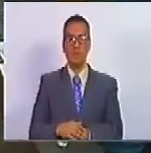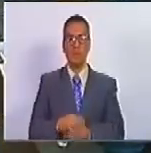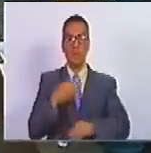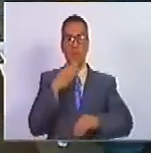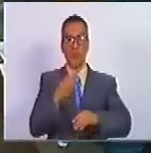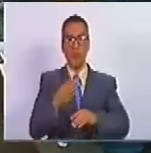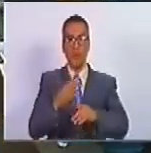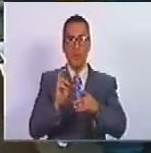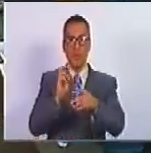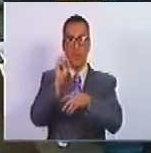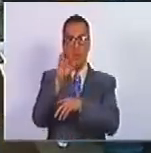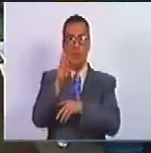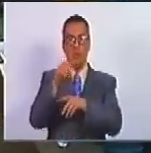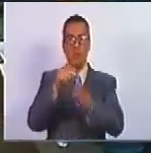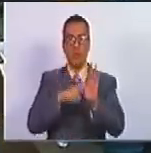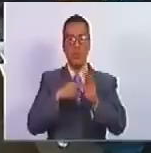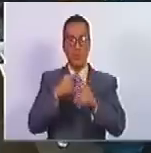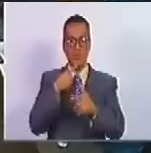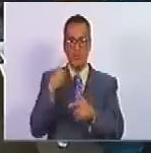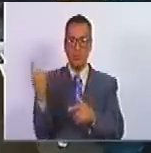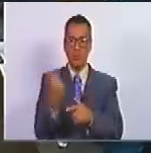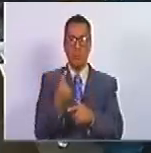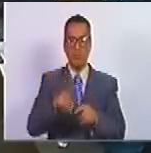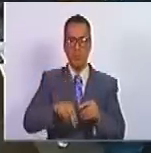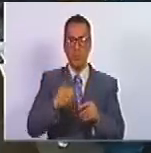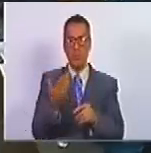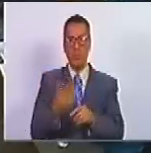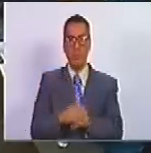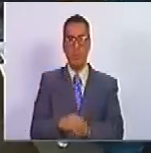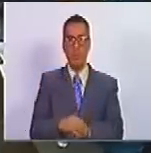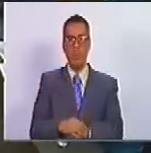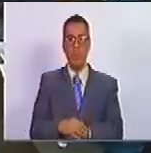Solicita a la tribuna de oradores, se le concede.